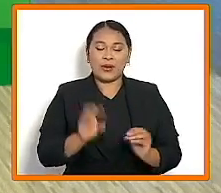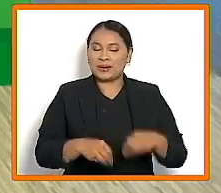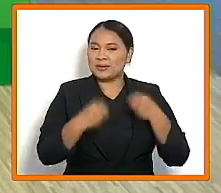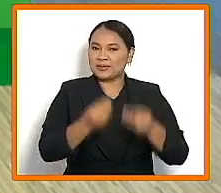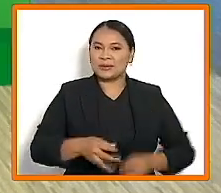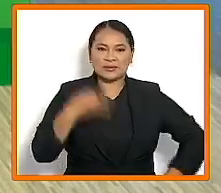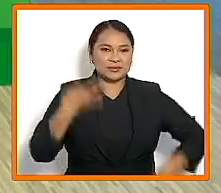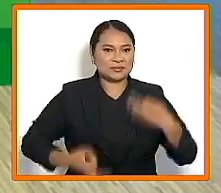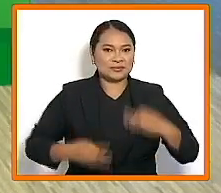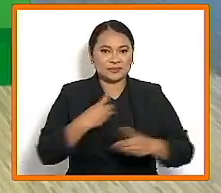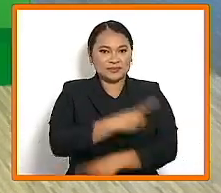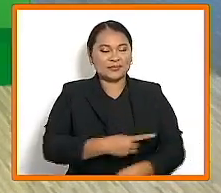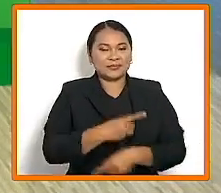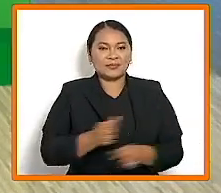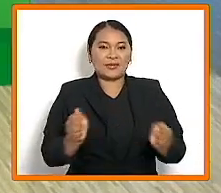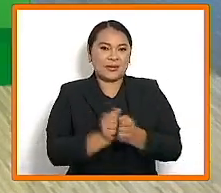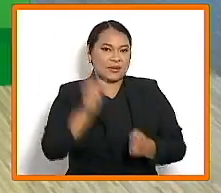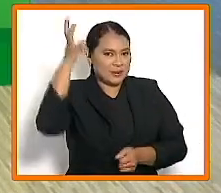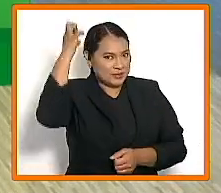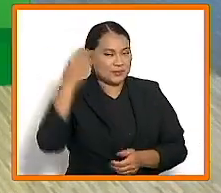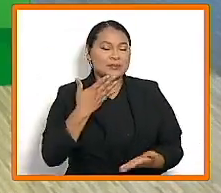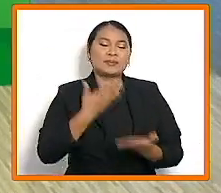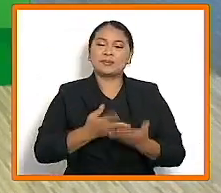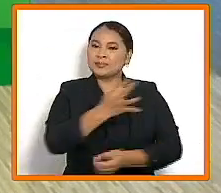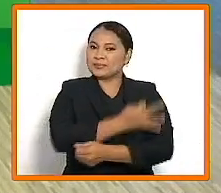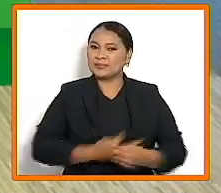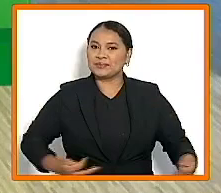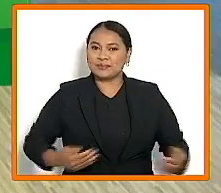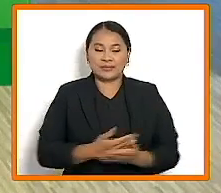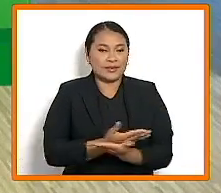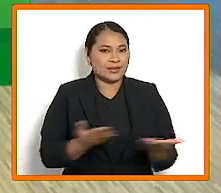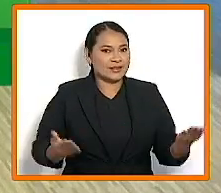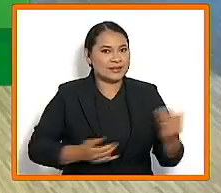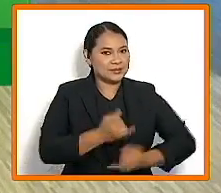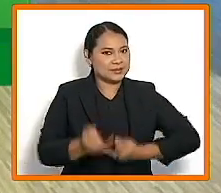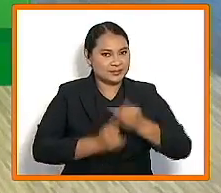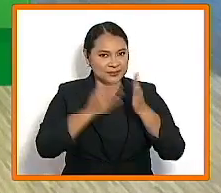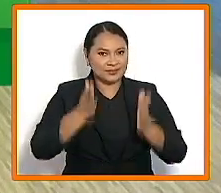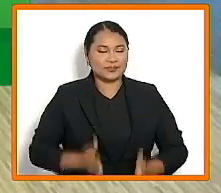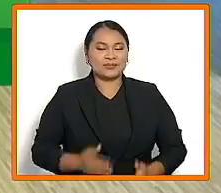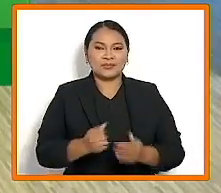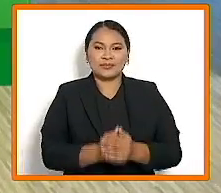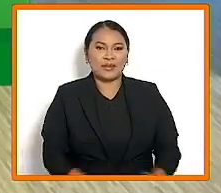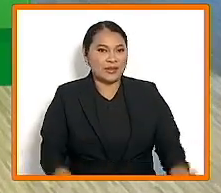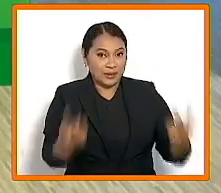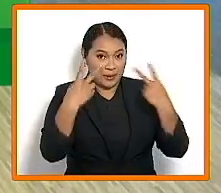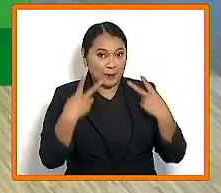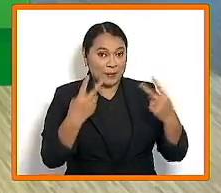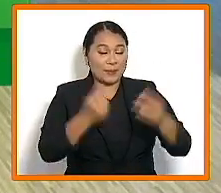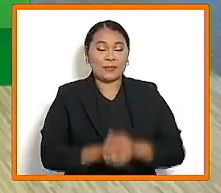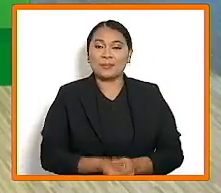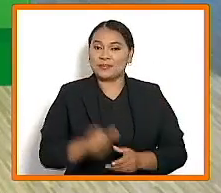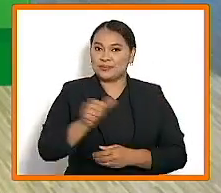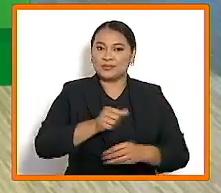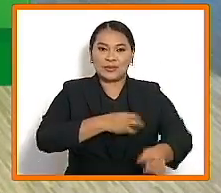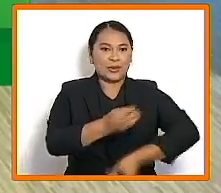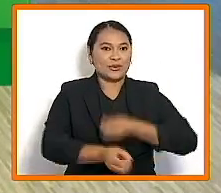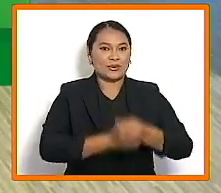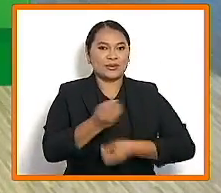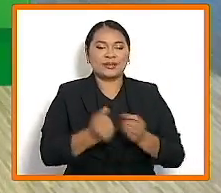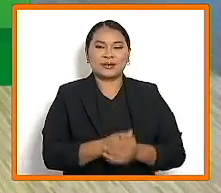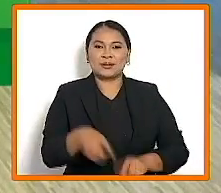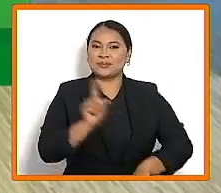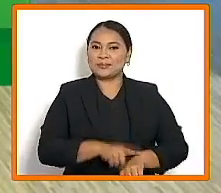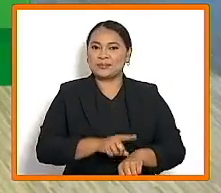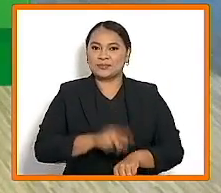de Charlene Walter. Buenas tardes, Charlene. Muy buenas tardes, Tatiana. Buenas tardes a todos nuestros jugadores que nos están sintonizando nuestro sorteo. Son